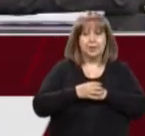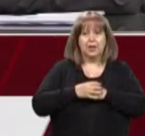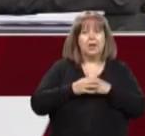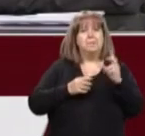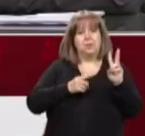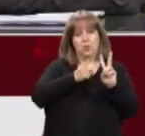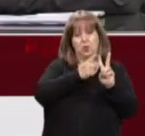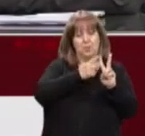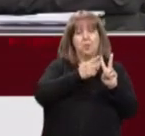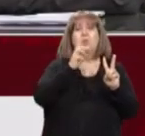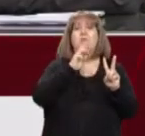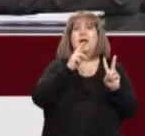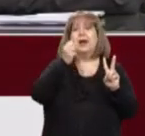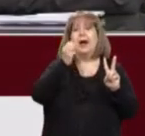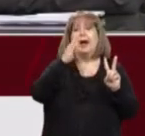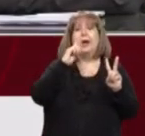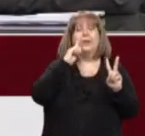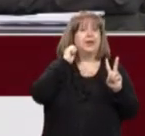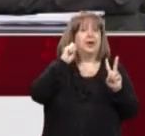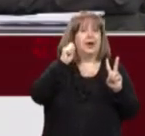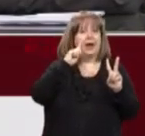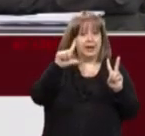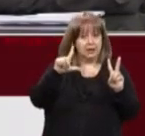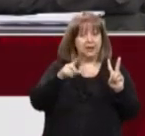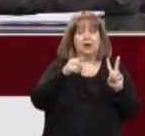Páez, ¿usted le creyó lo que